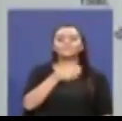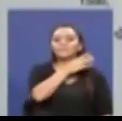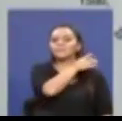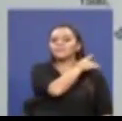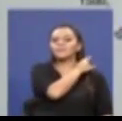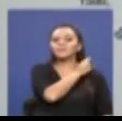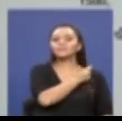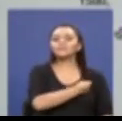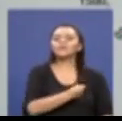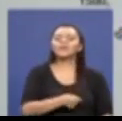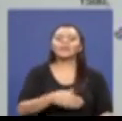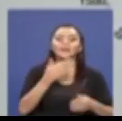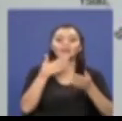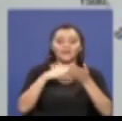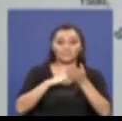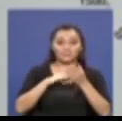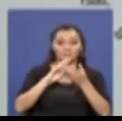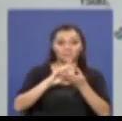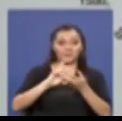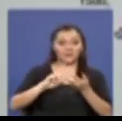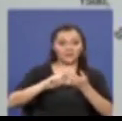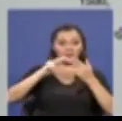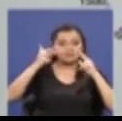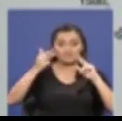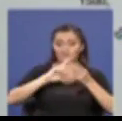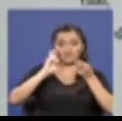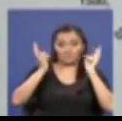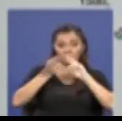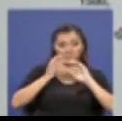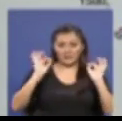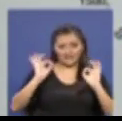el pico de la demanda, ¿ya?